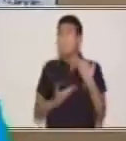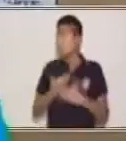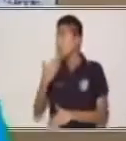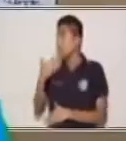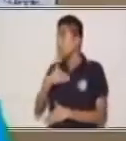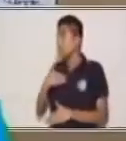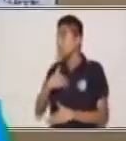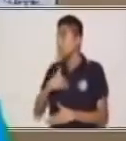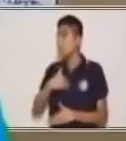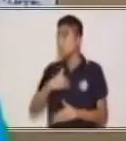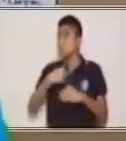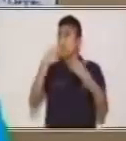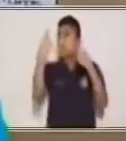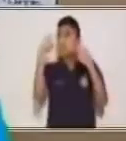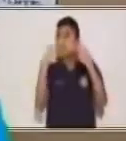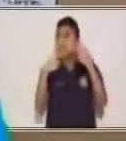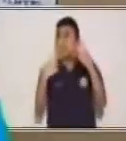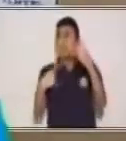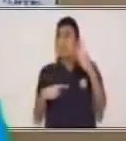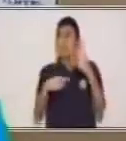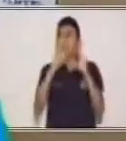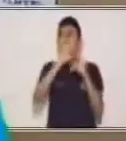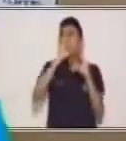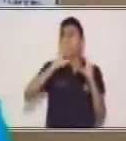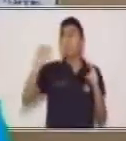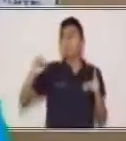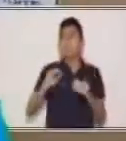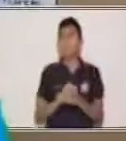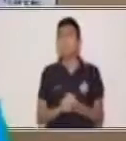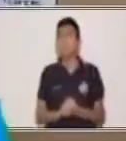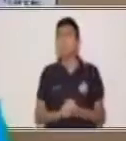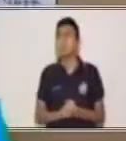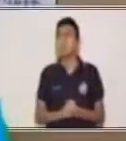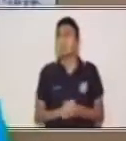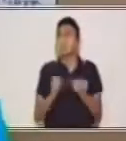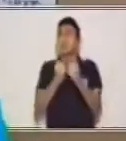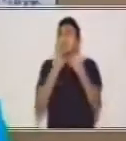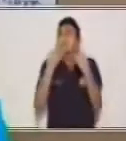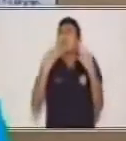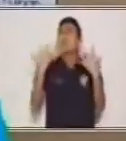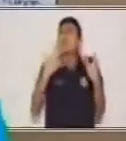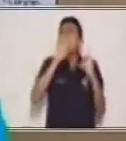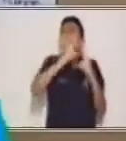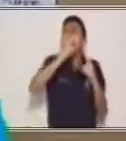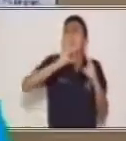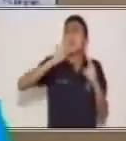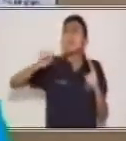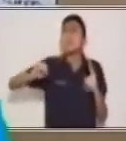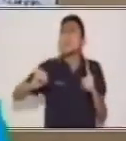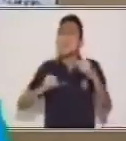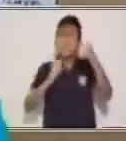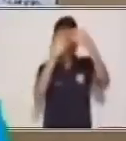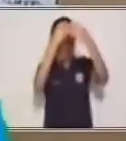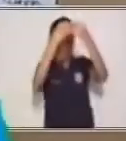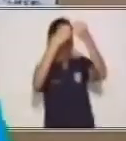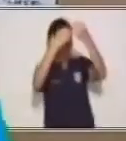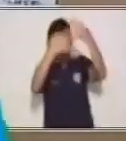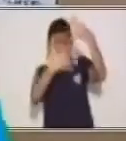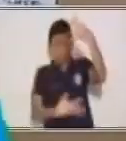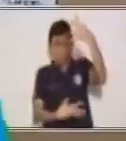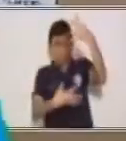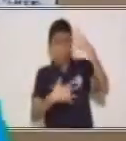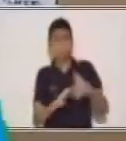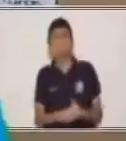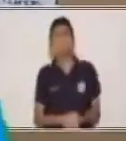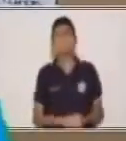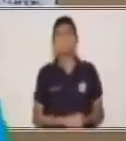les voy a dar 5 segundos para que cuenten cuántas oraciones creen que hay. Cuenten, a ver, léanlo, se los voy a leer y ustedes